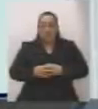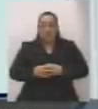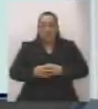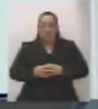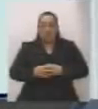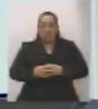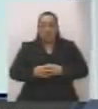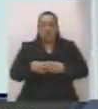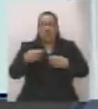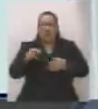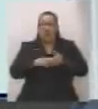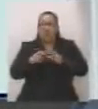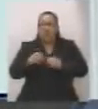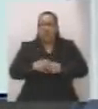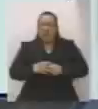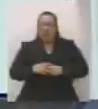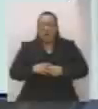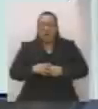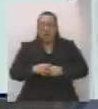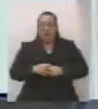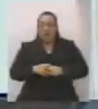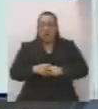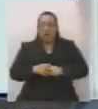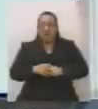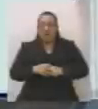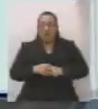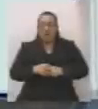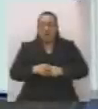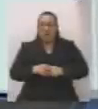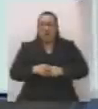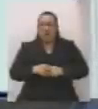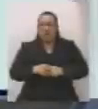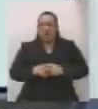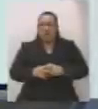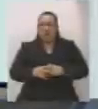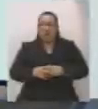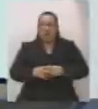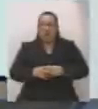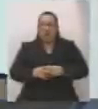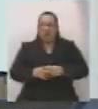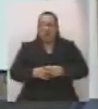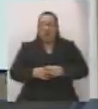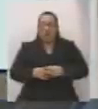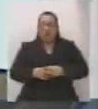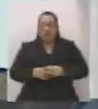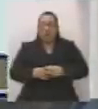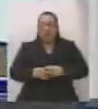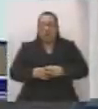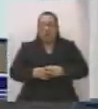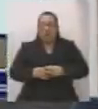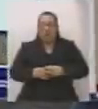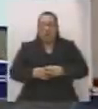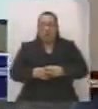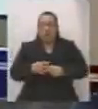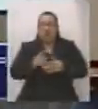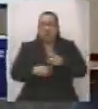permite que se produzca internacionalmente, entonces hay un reacomodo del proceso productivo, y